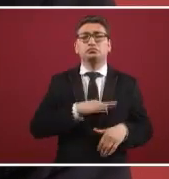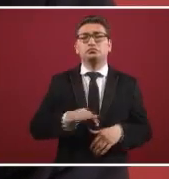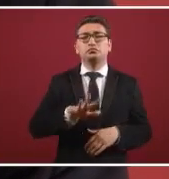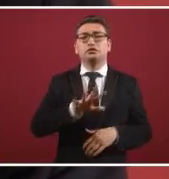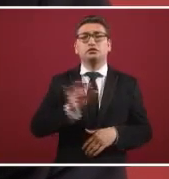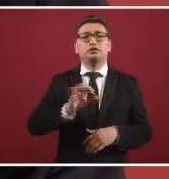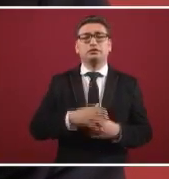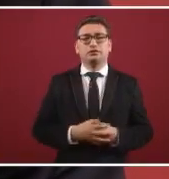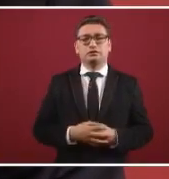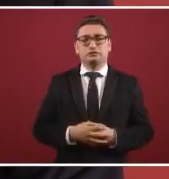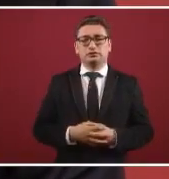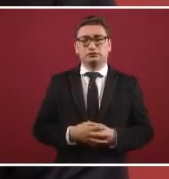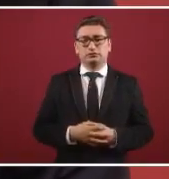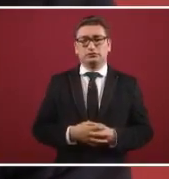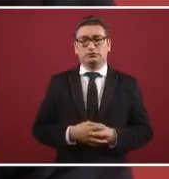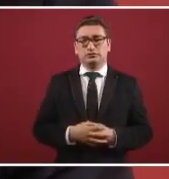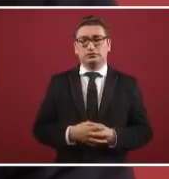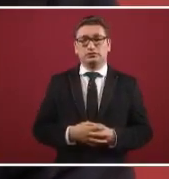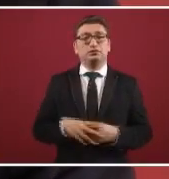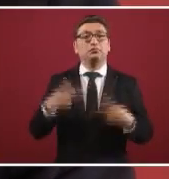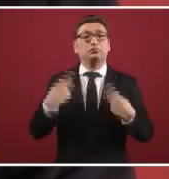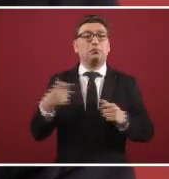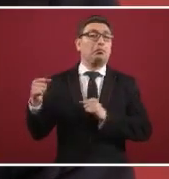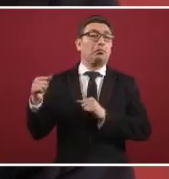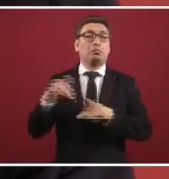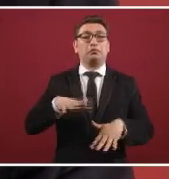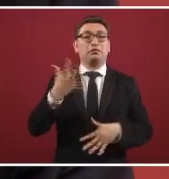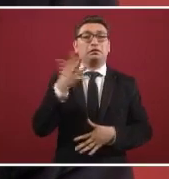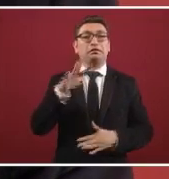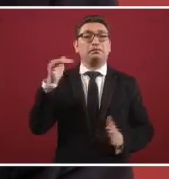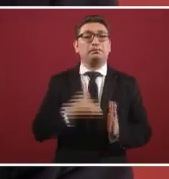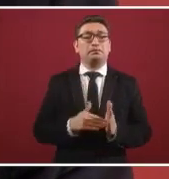y presentaban 10,000.